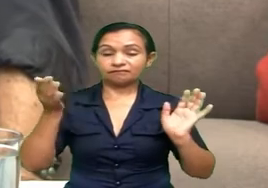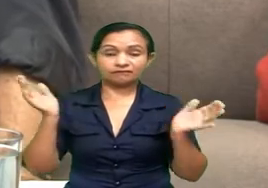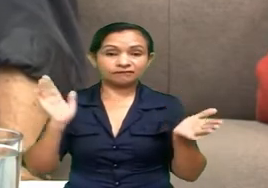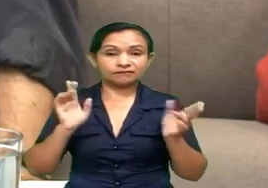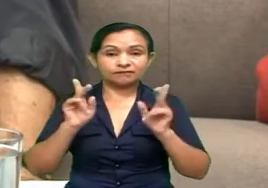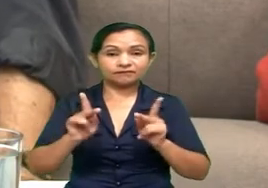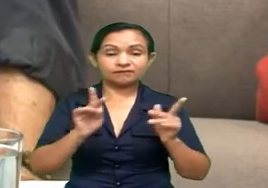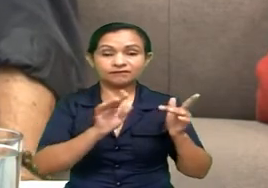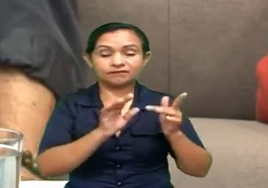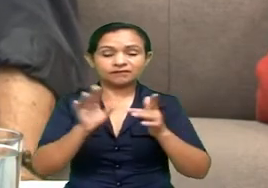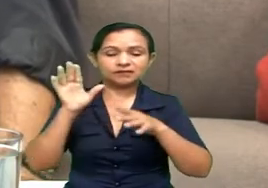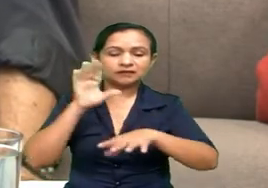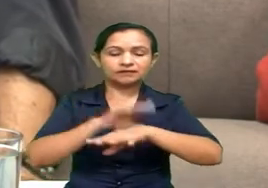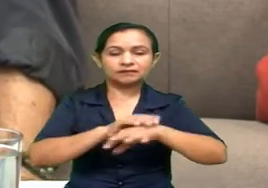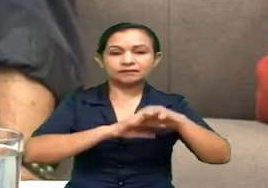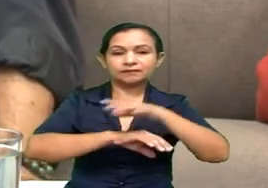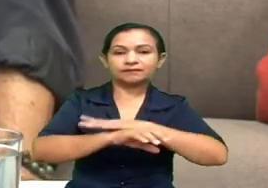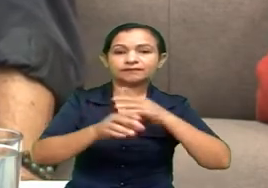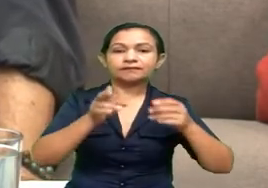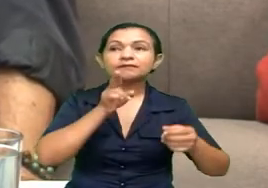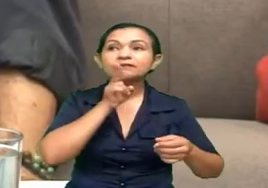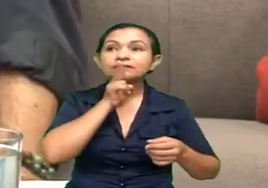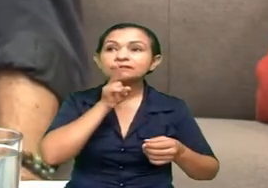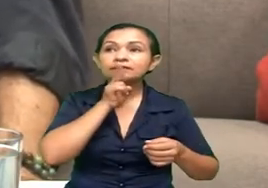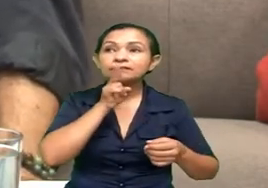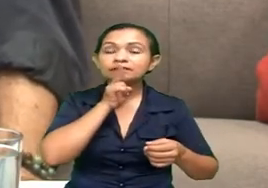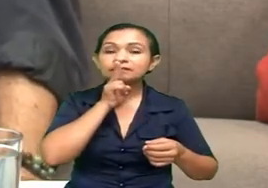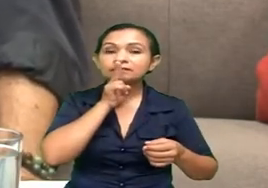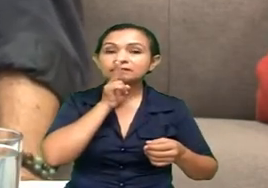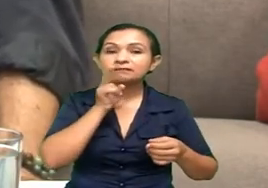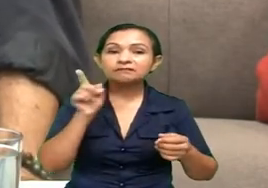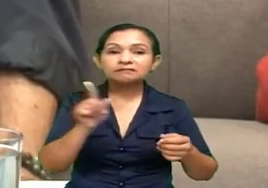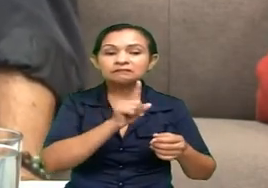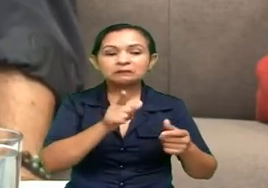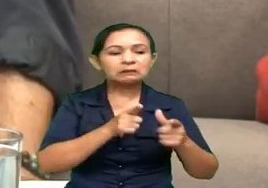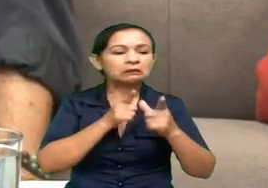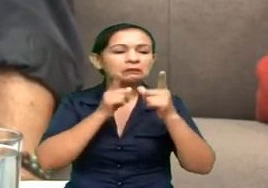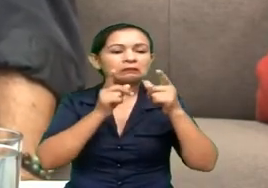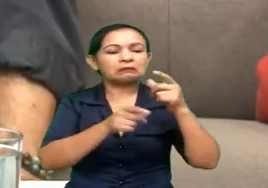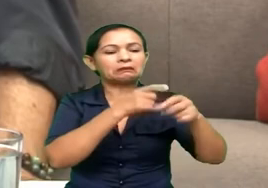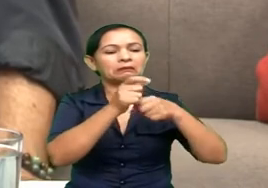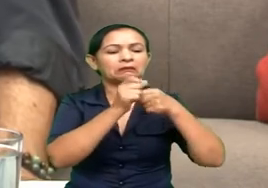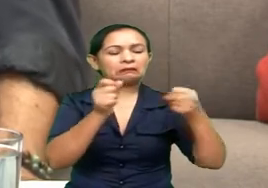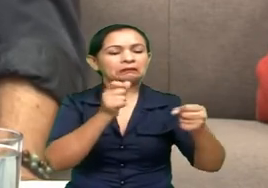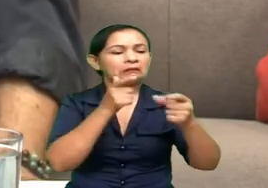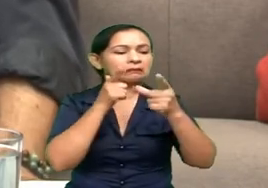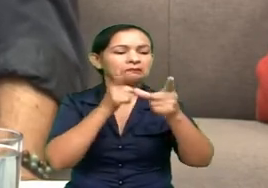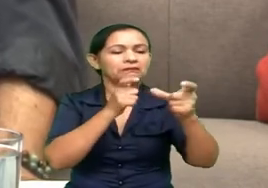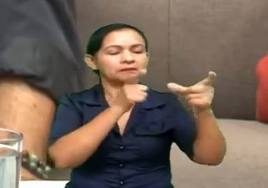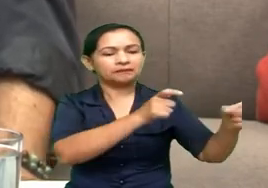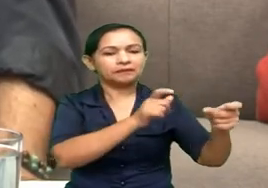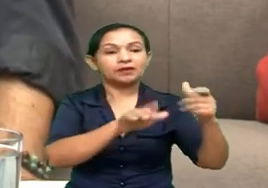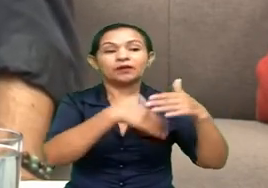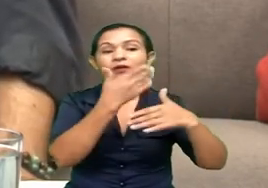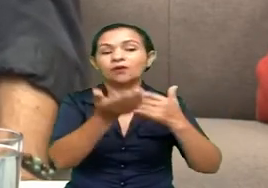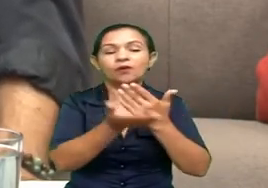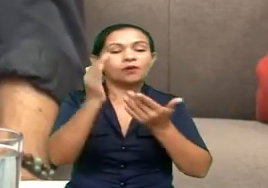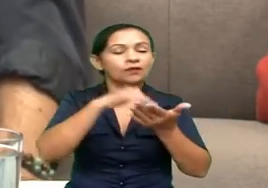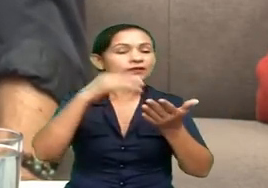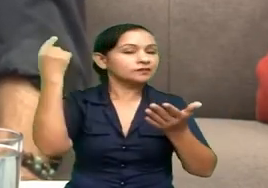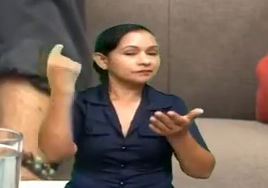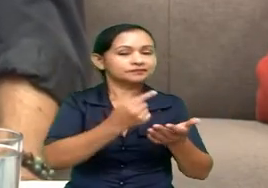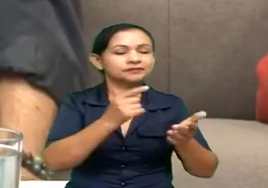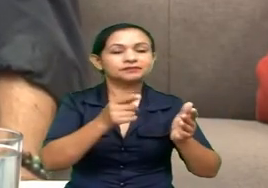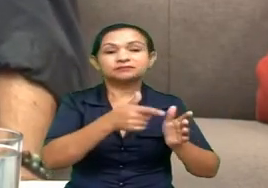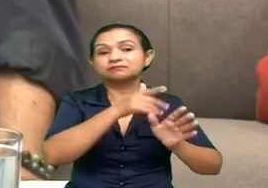y lo capturan, y ahí los hondureños nos vieron con babosada, pues lo fusilaron. Mejor lo fusilamos ahora antes de que vuelva a venir, y entonces ahí